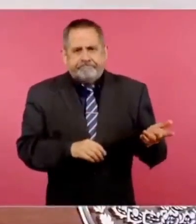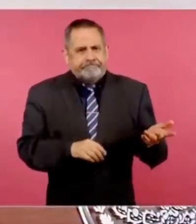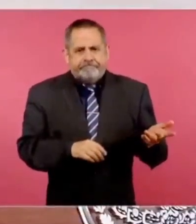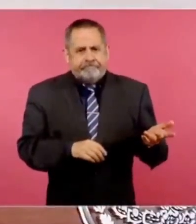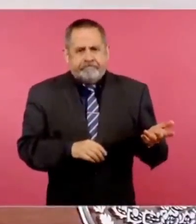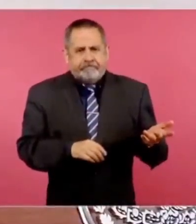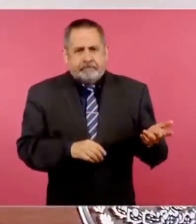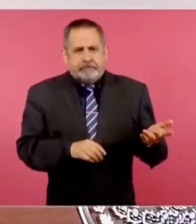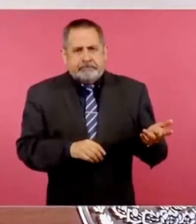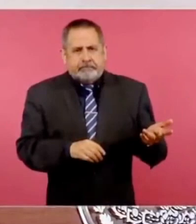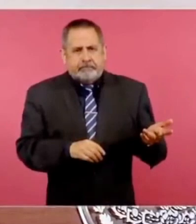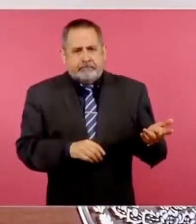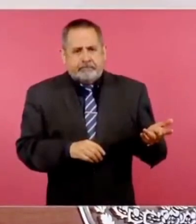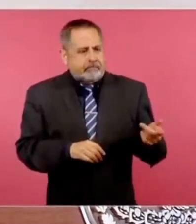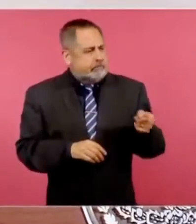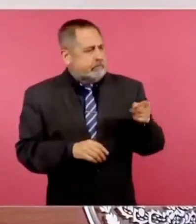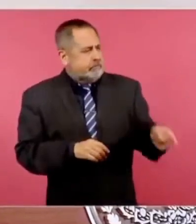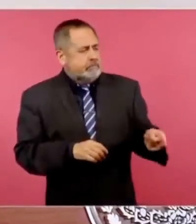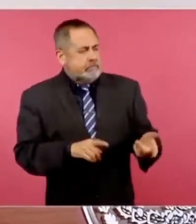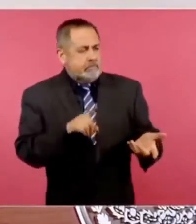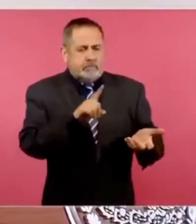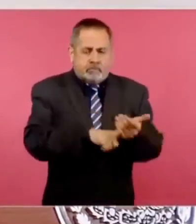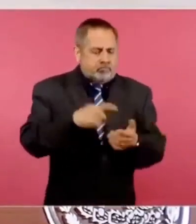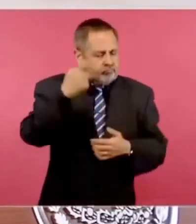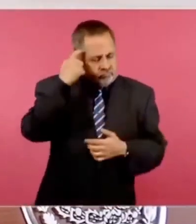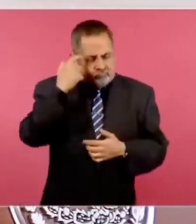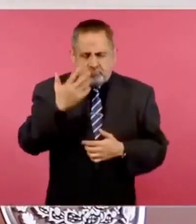el que ya no tengan